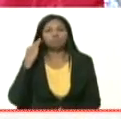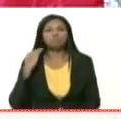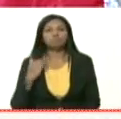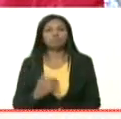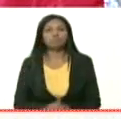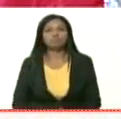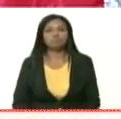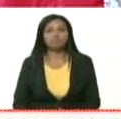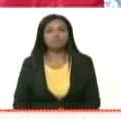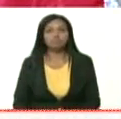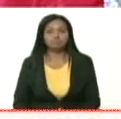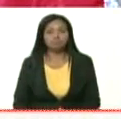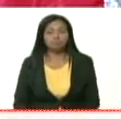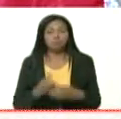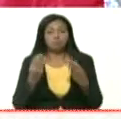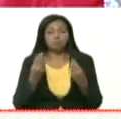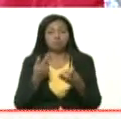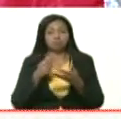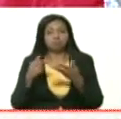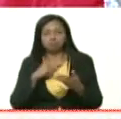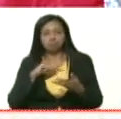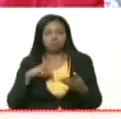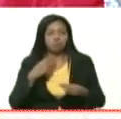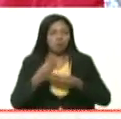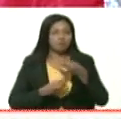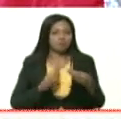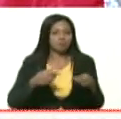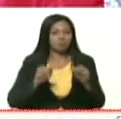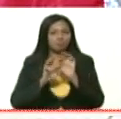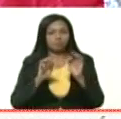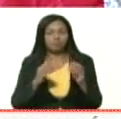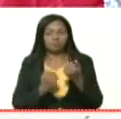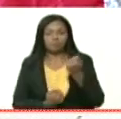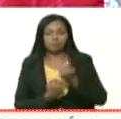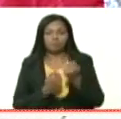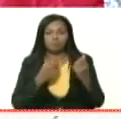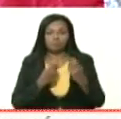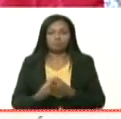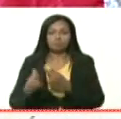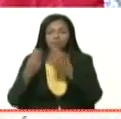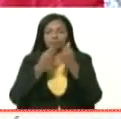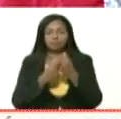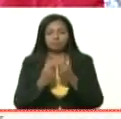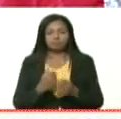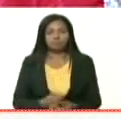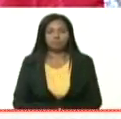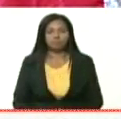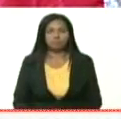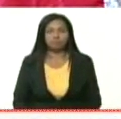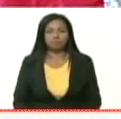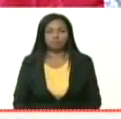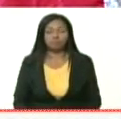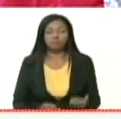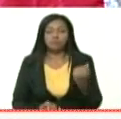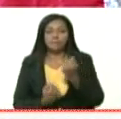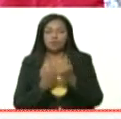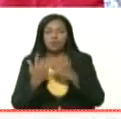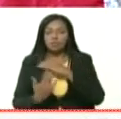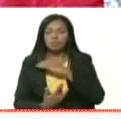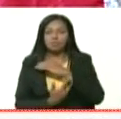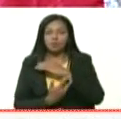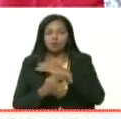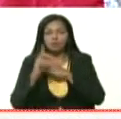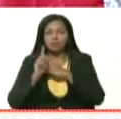Son muchas las cosas que estamos haciendo en la cooperación económica, en la cooperación